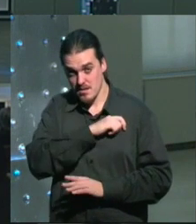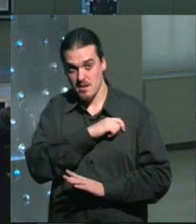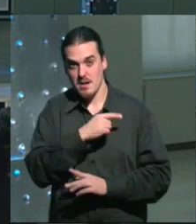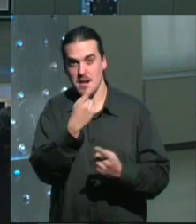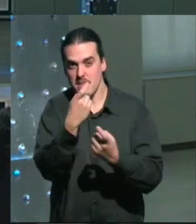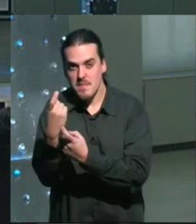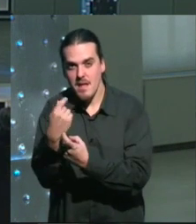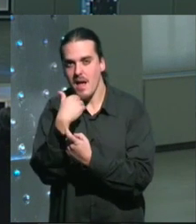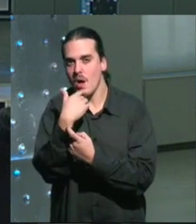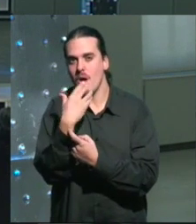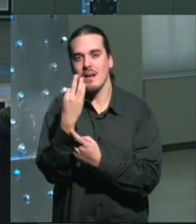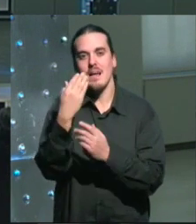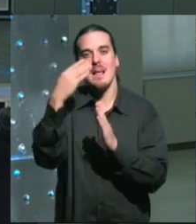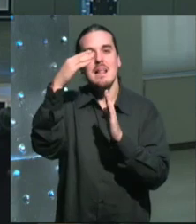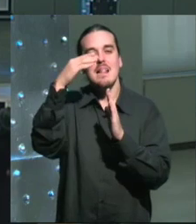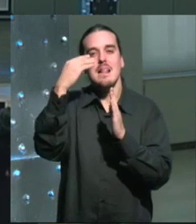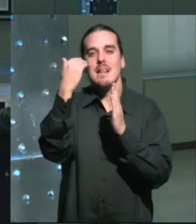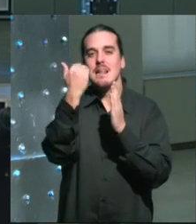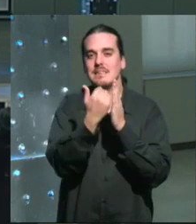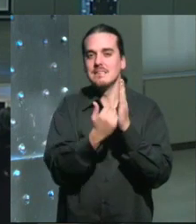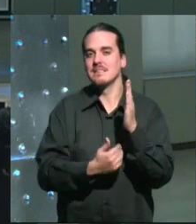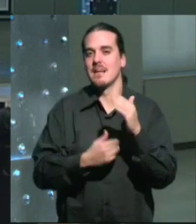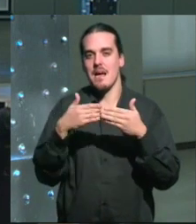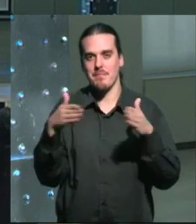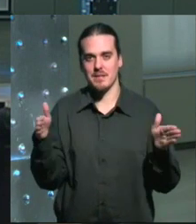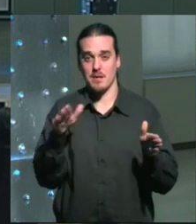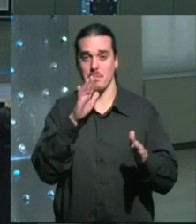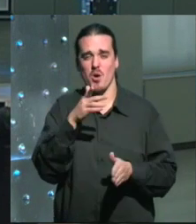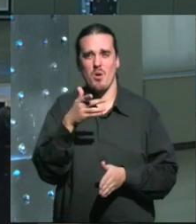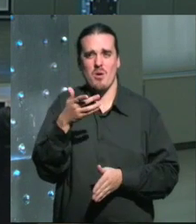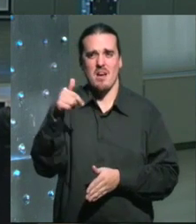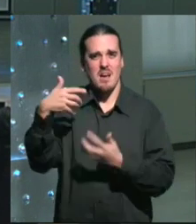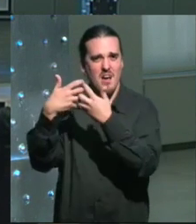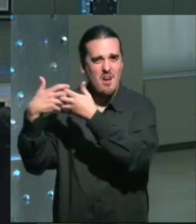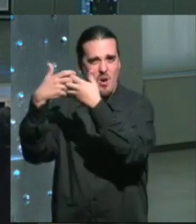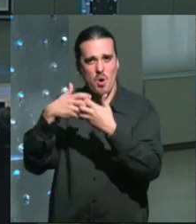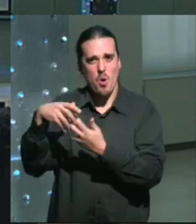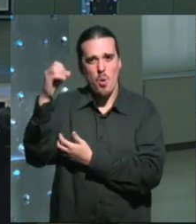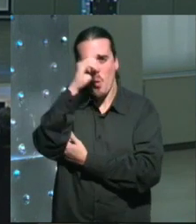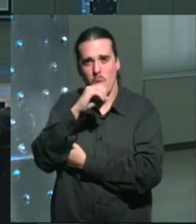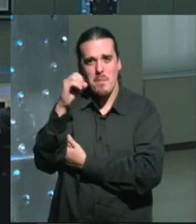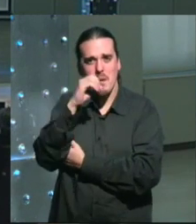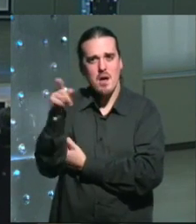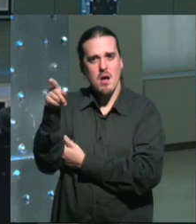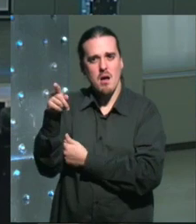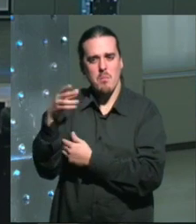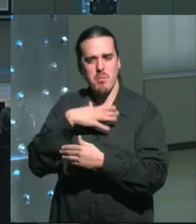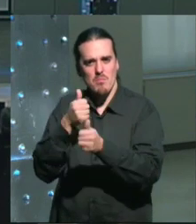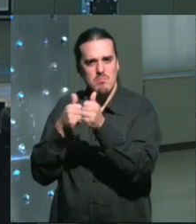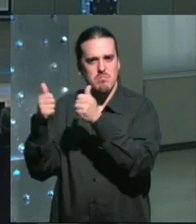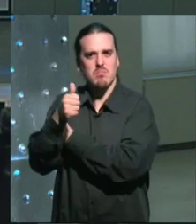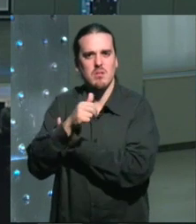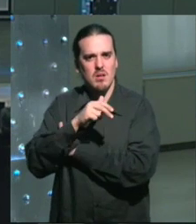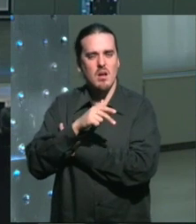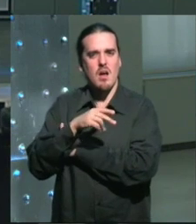son las listas abiertas. ¿Por qué Obama puede llegar a la presidencia de Estados Unidos y ganarle a Hillary? Te lo dice alguien que empezó con Hillary. Porque hay un sistema